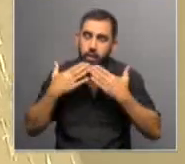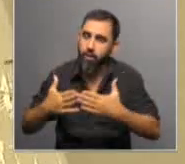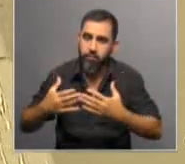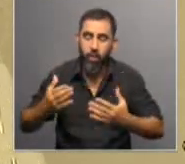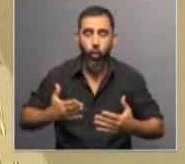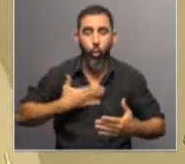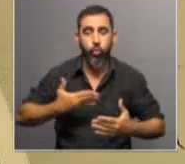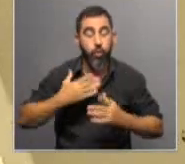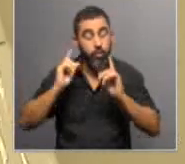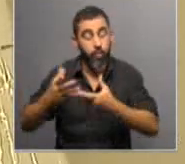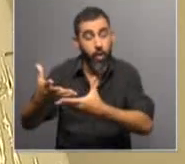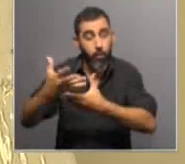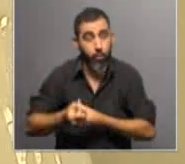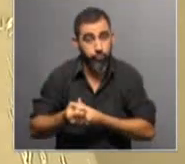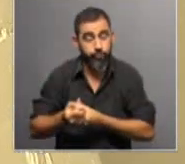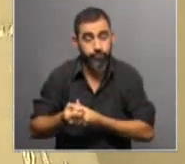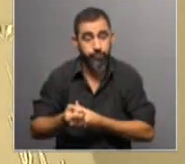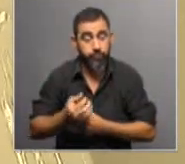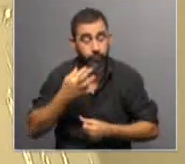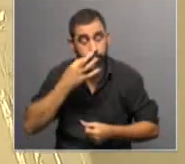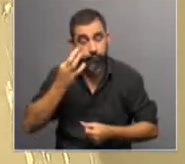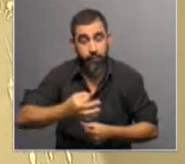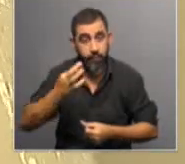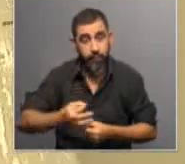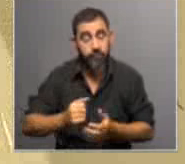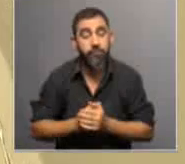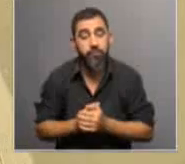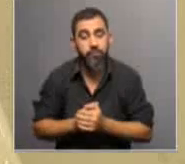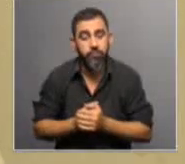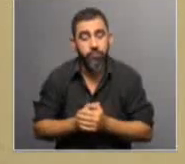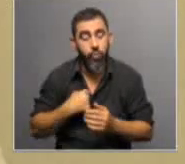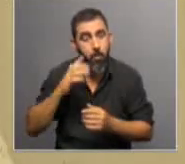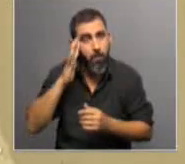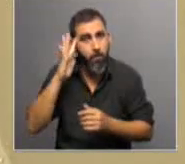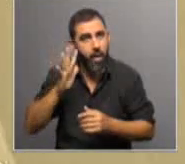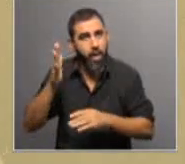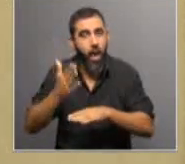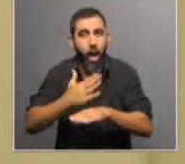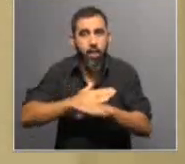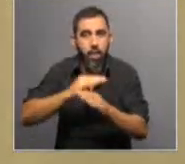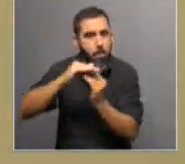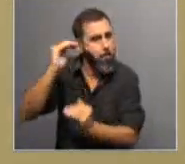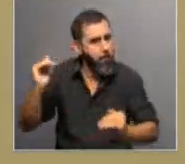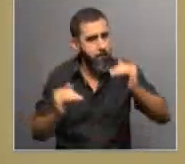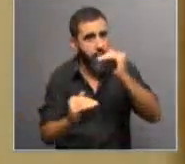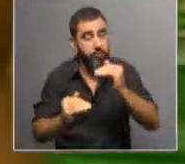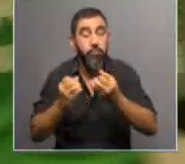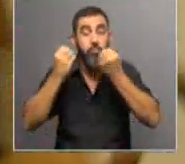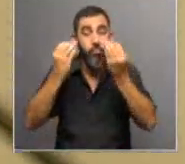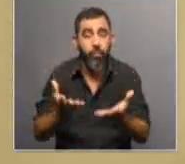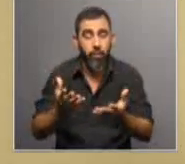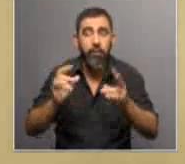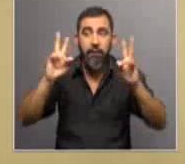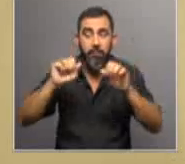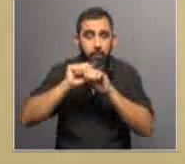y contentos por el apoyo. La verdad que superó nuestras expectativas porque, bueno, con el